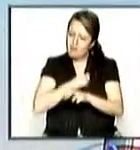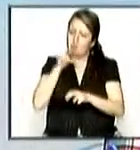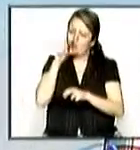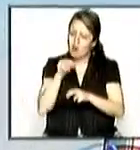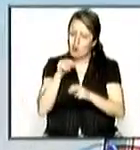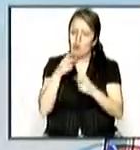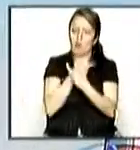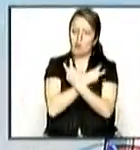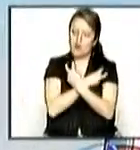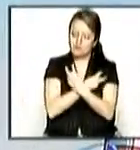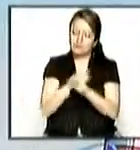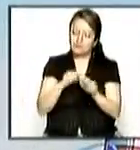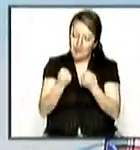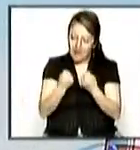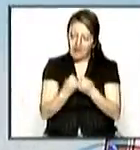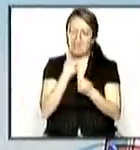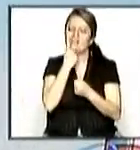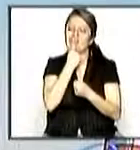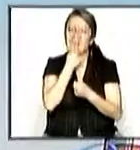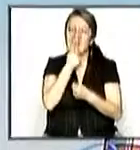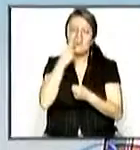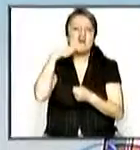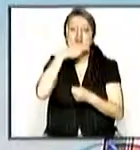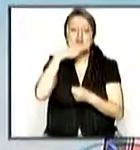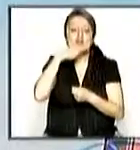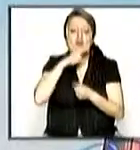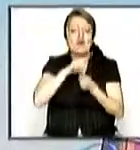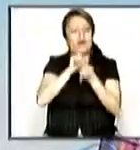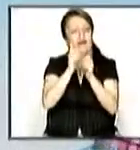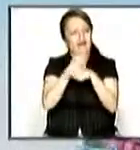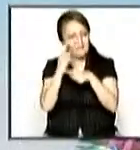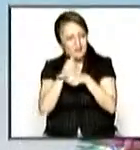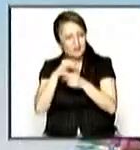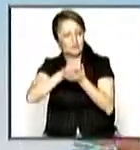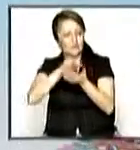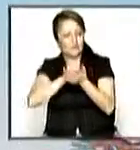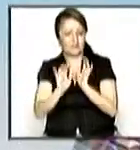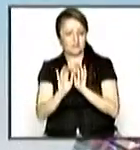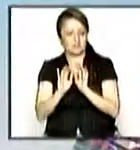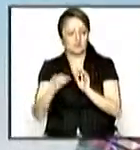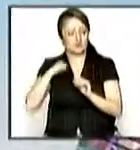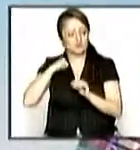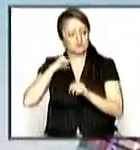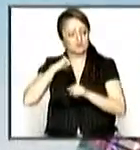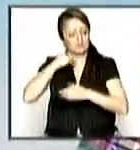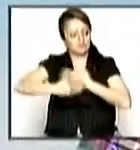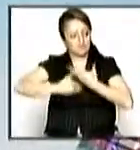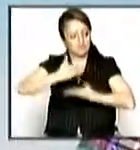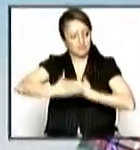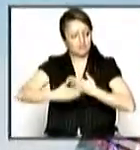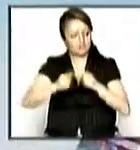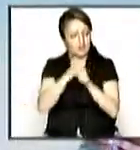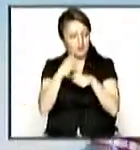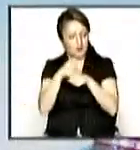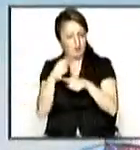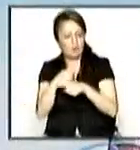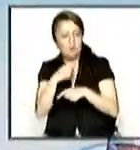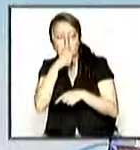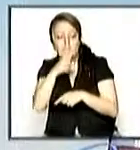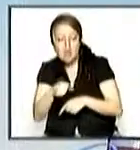se va deteriorando, la encía va cambiando y todos tenemos un proceso degenerativo.